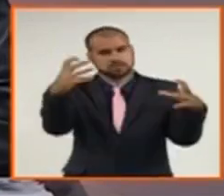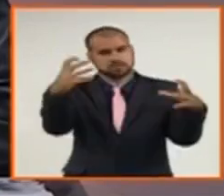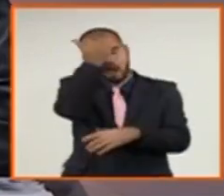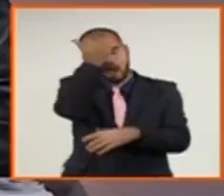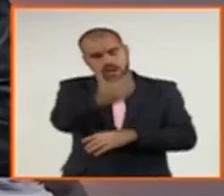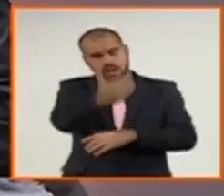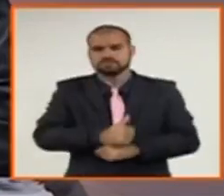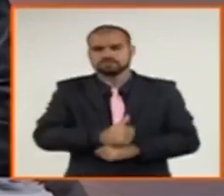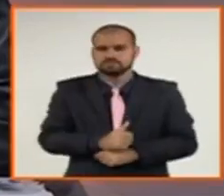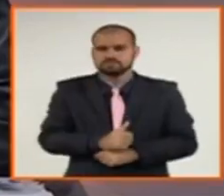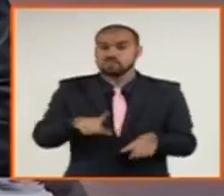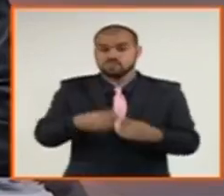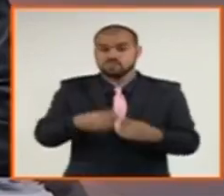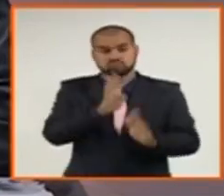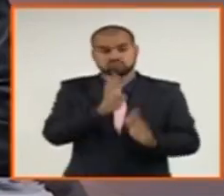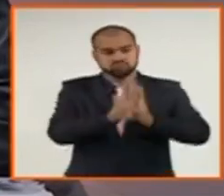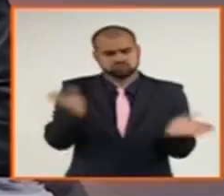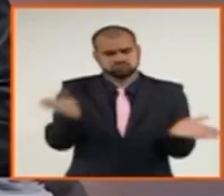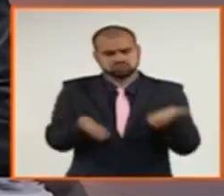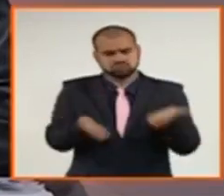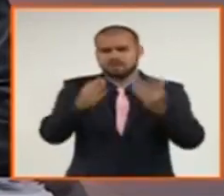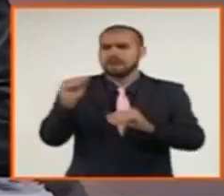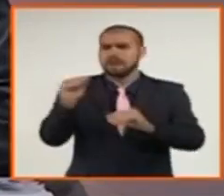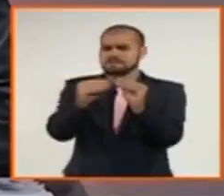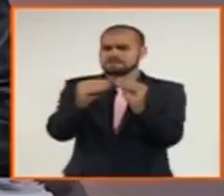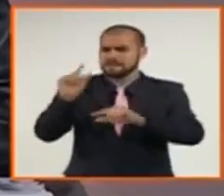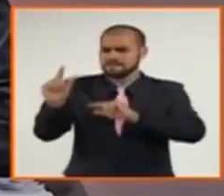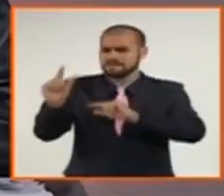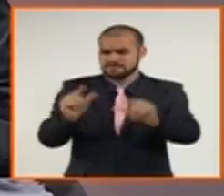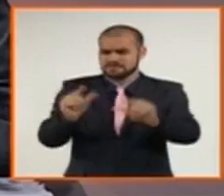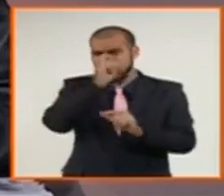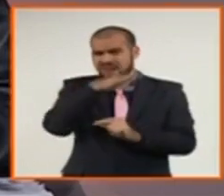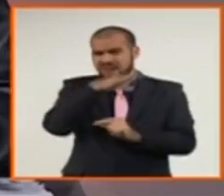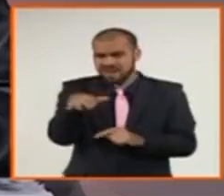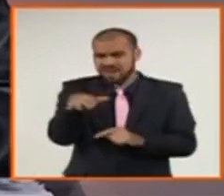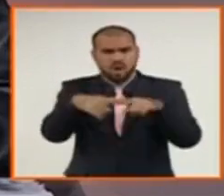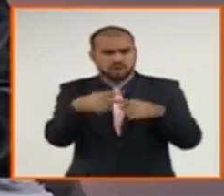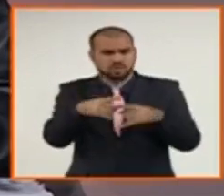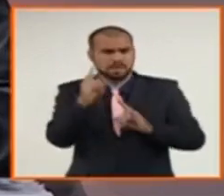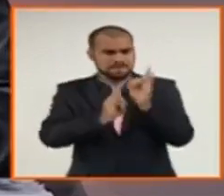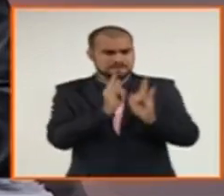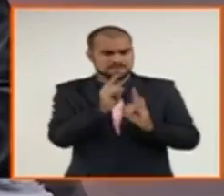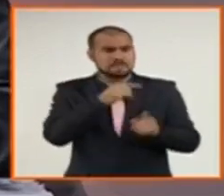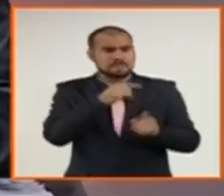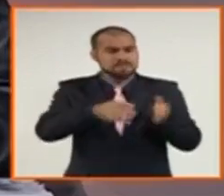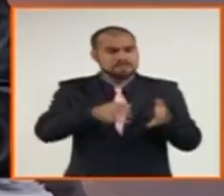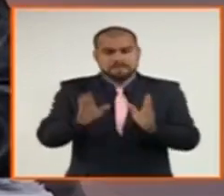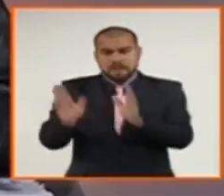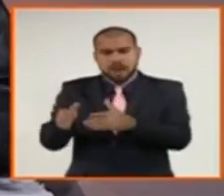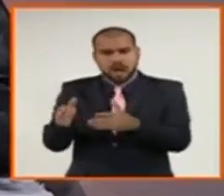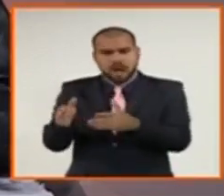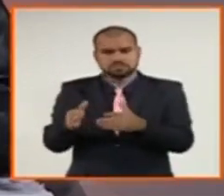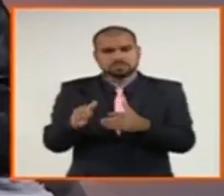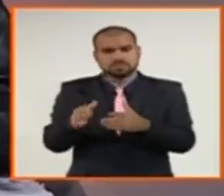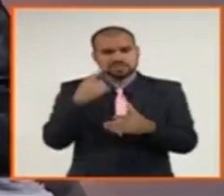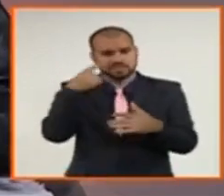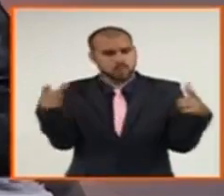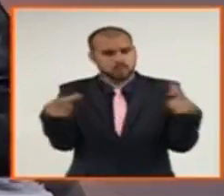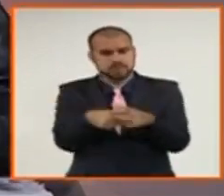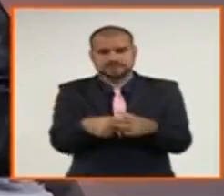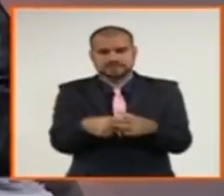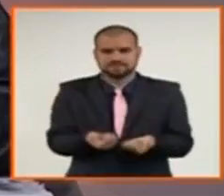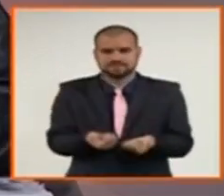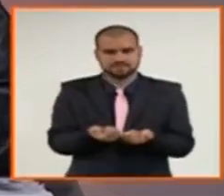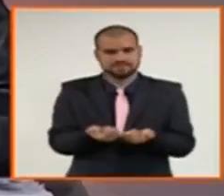impactado en reducir los números, que como decía el doctor Vicente, el número puede ser muy frío si uno no lo lleva a su